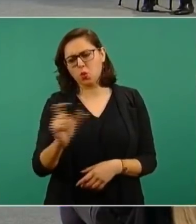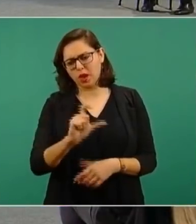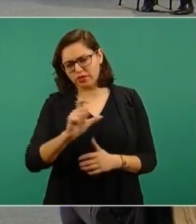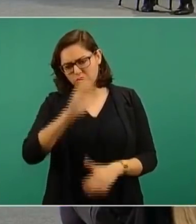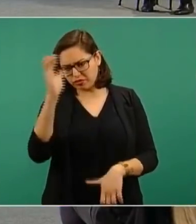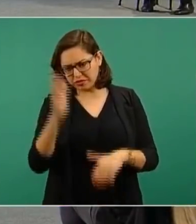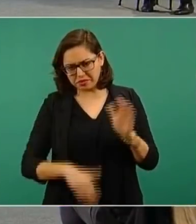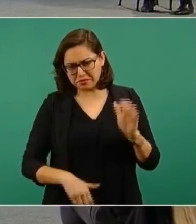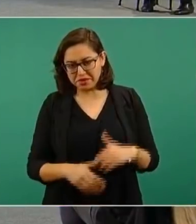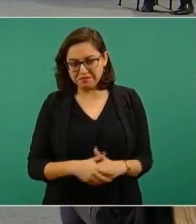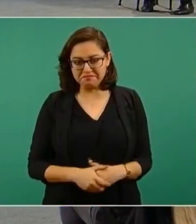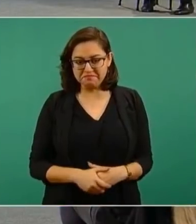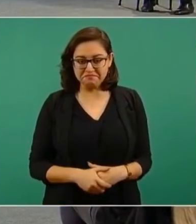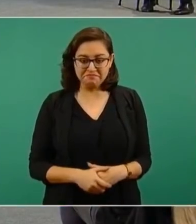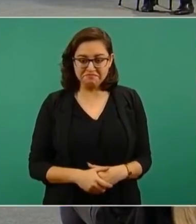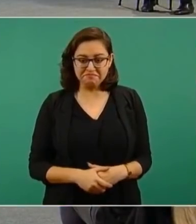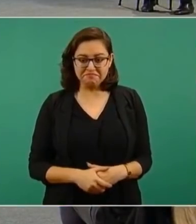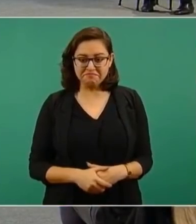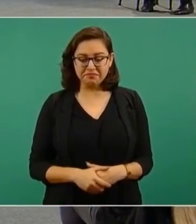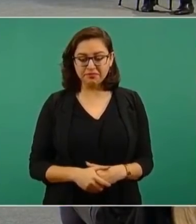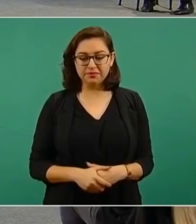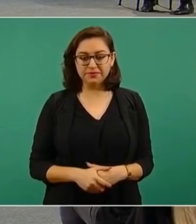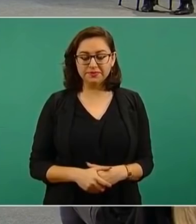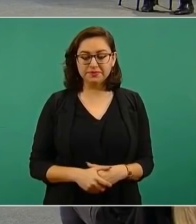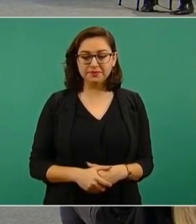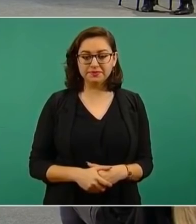explotar 120 millones de hectáreas?